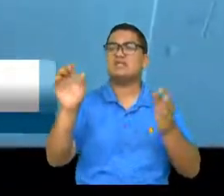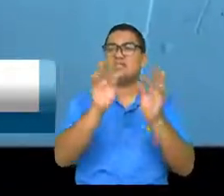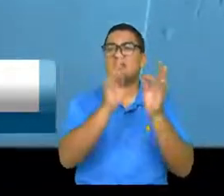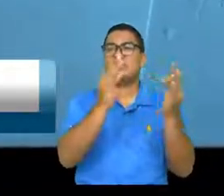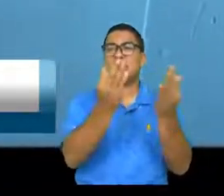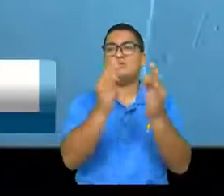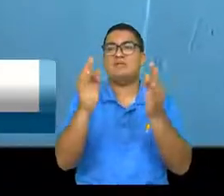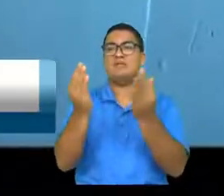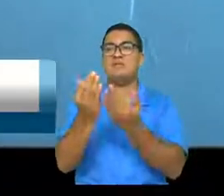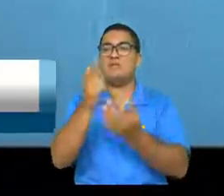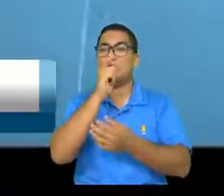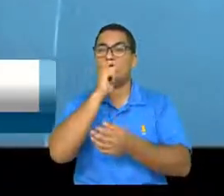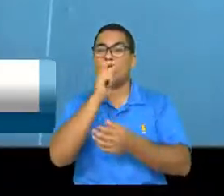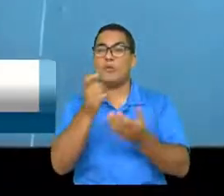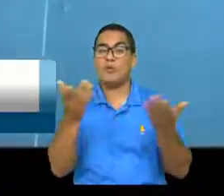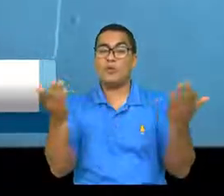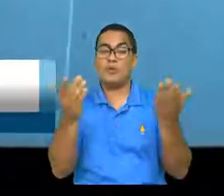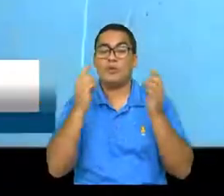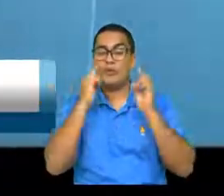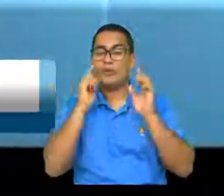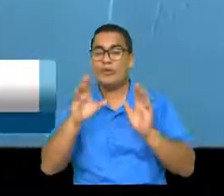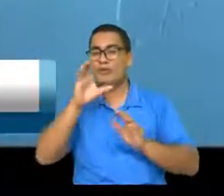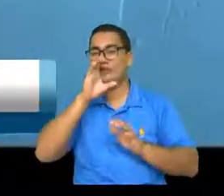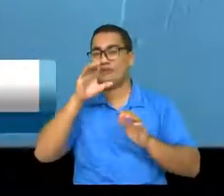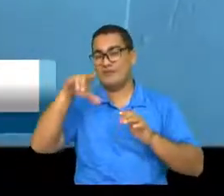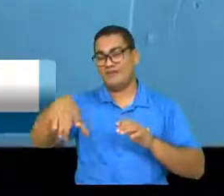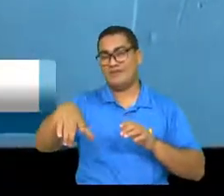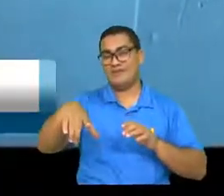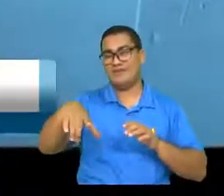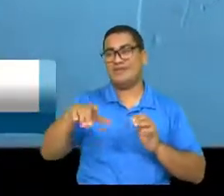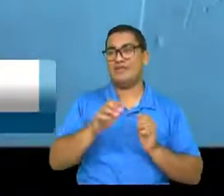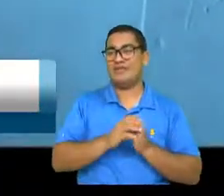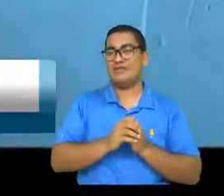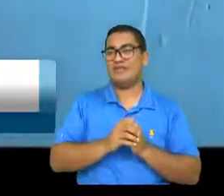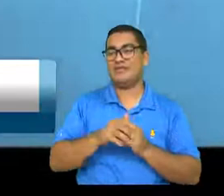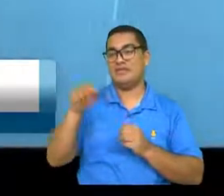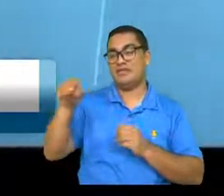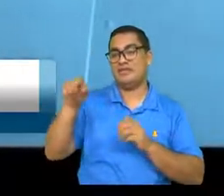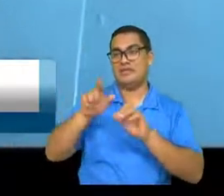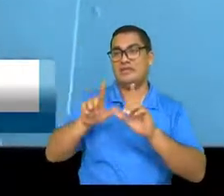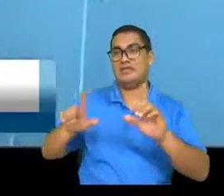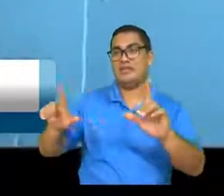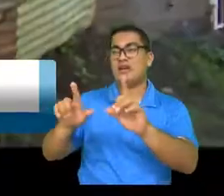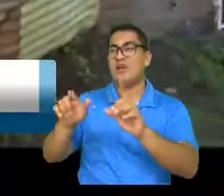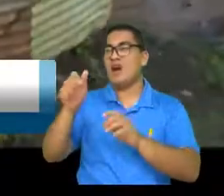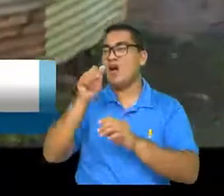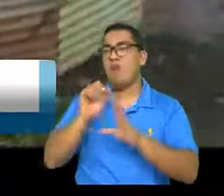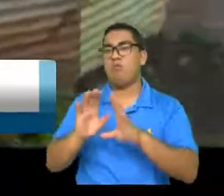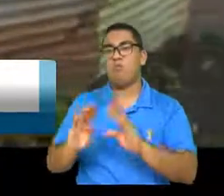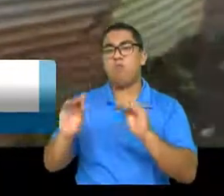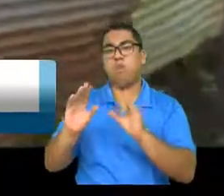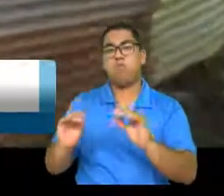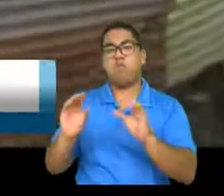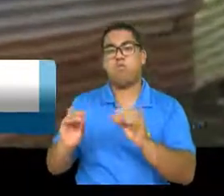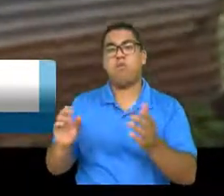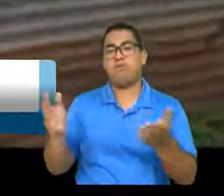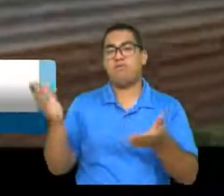los puerquitos, los cerdos, los chanchitos. Esta zona lodosa o sucia,